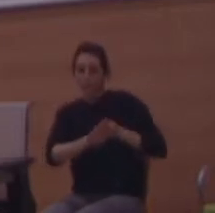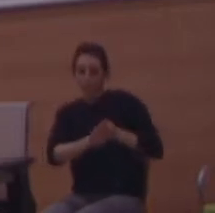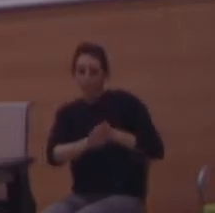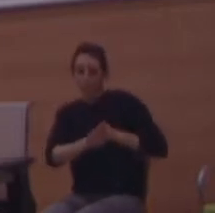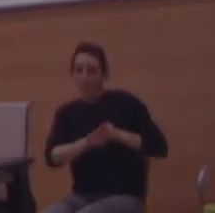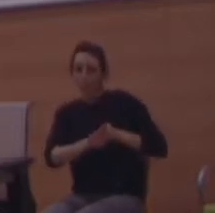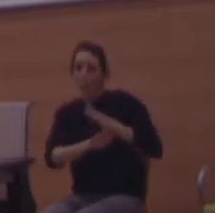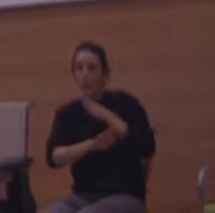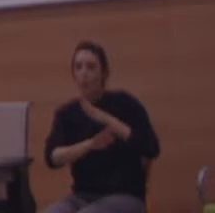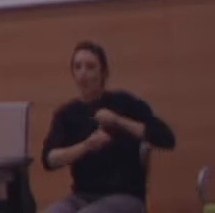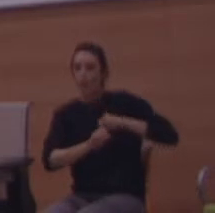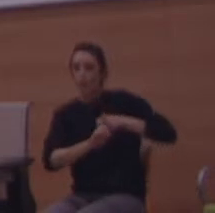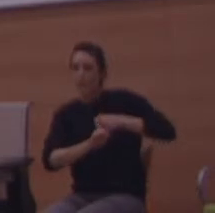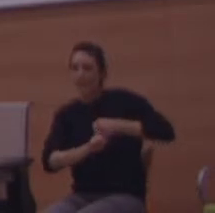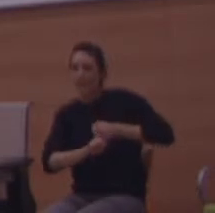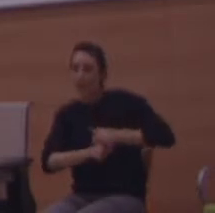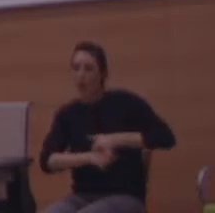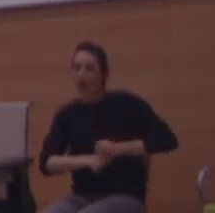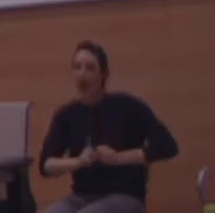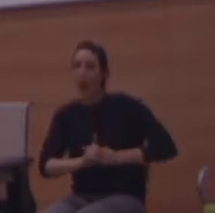exceso de la presión y de la fricción